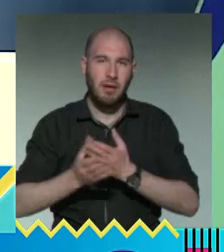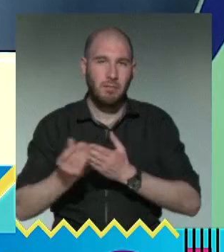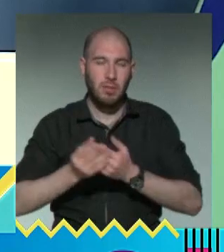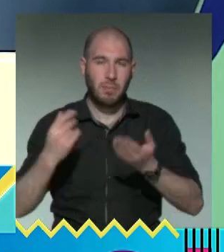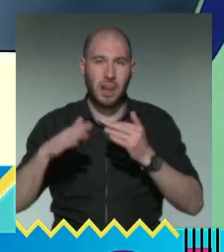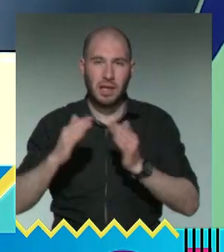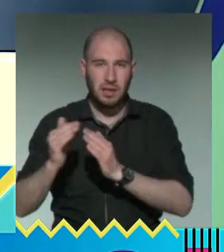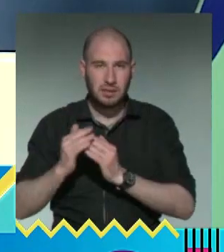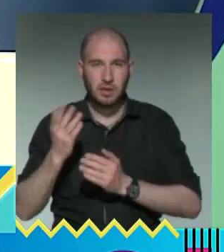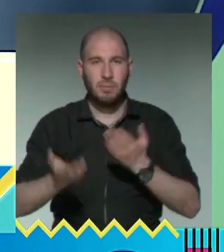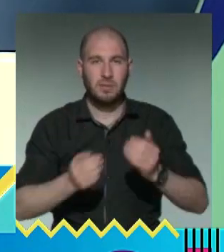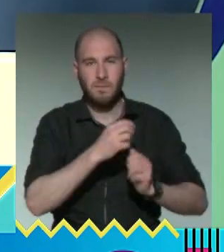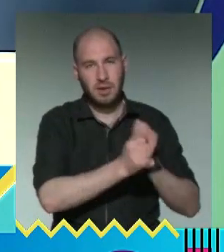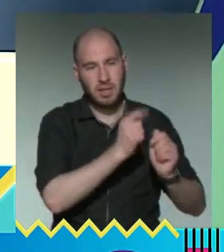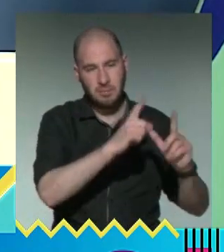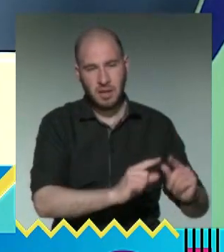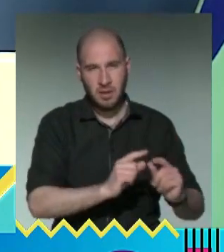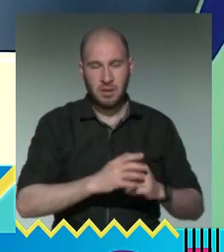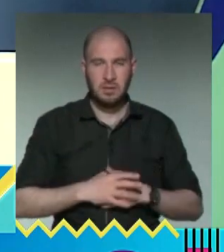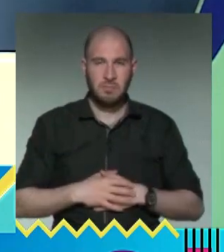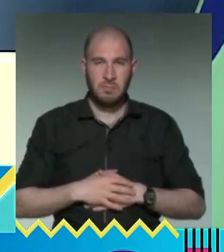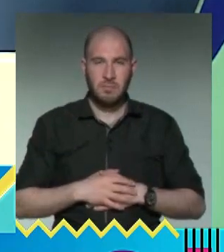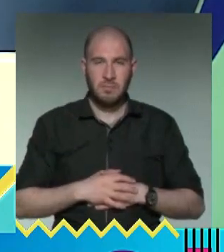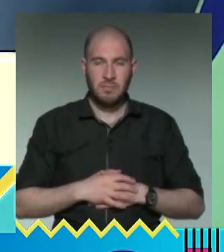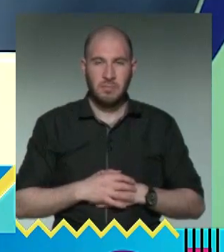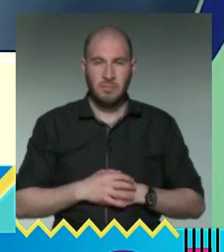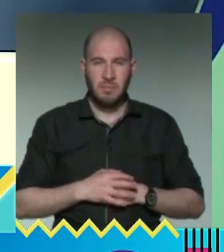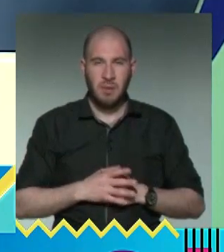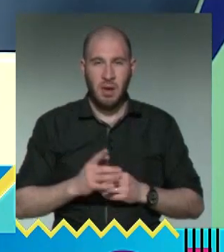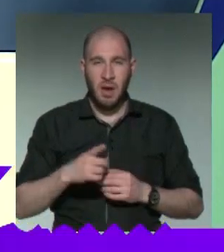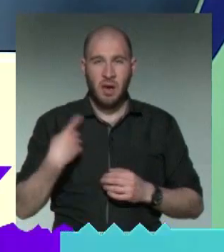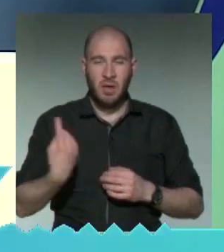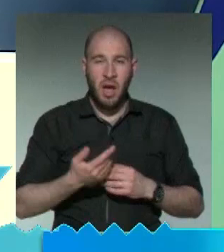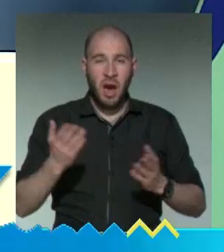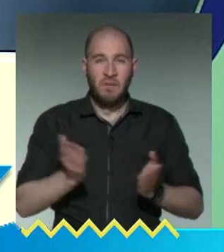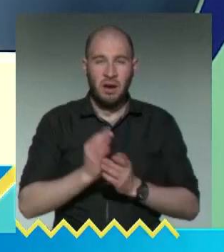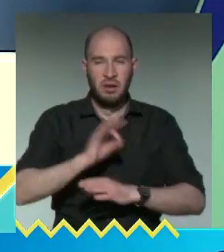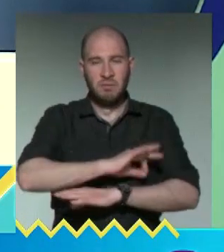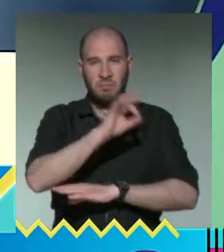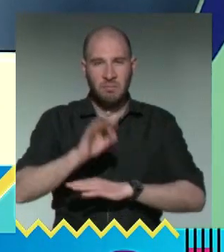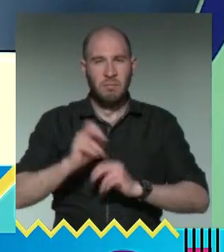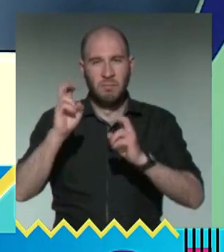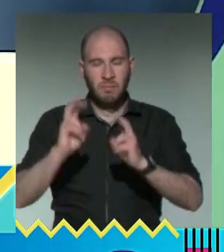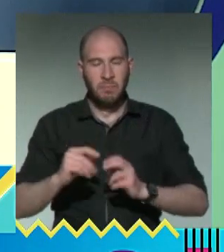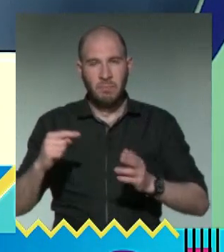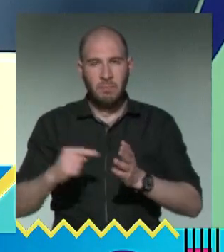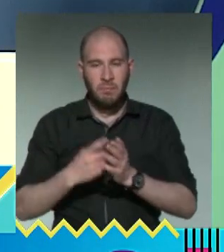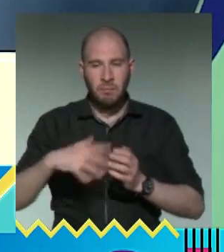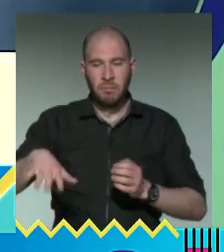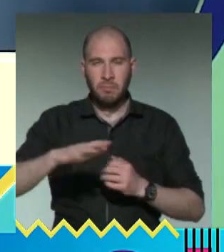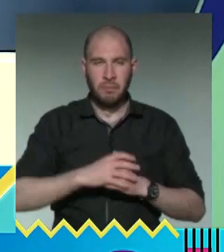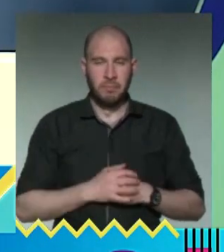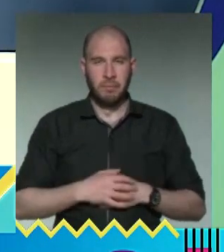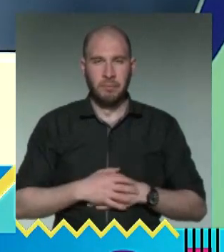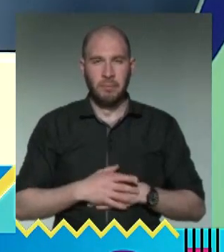la vivienda que la industria. Entonces, nosotros como en la Facultad de Arquitectura hemos analizado estos puntos, hay